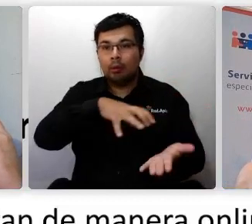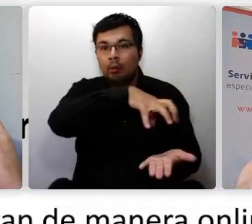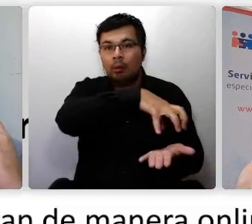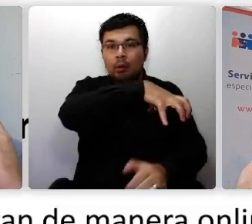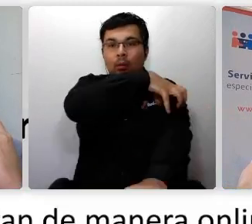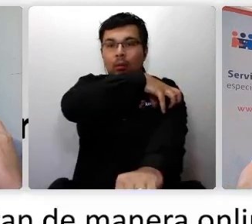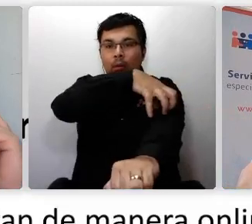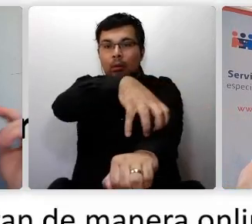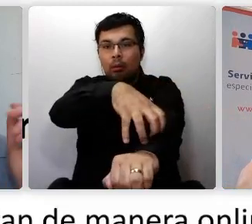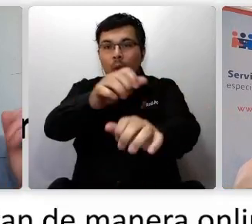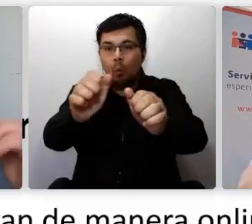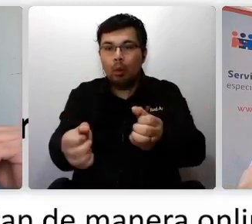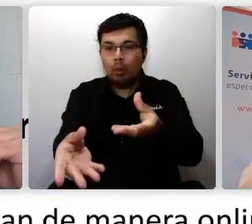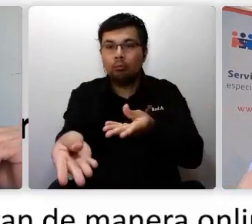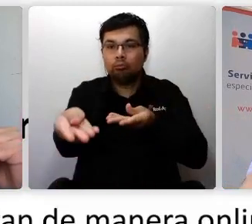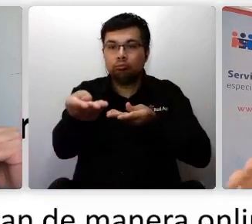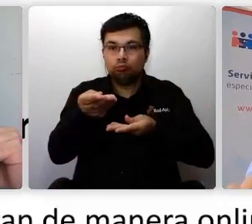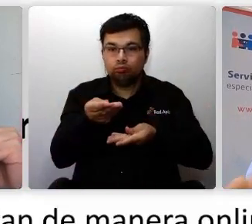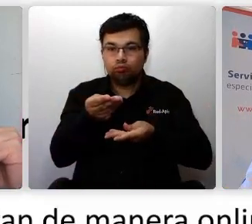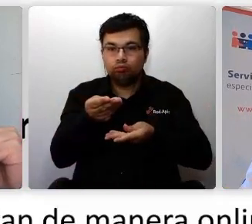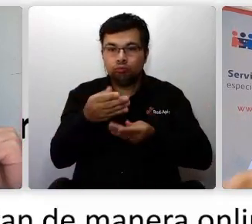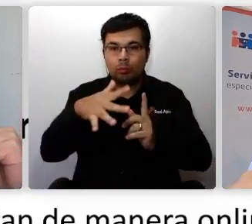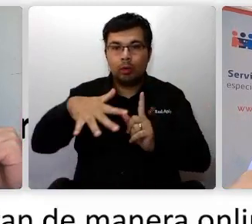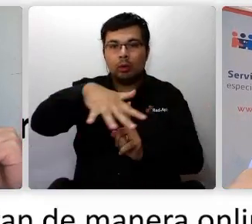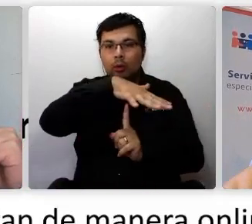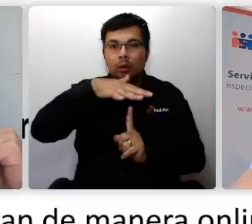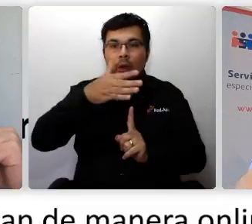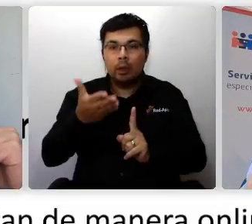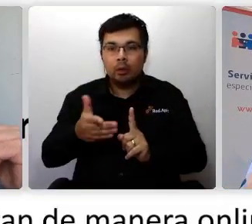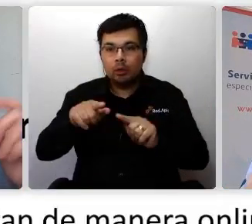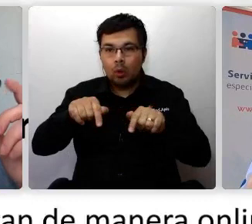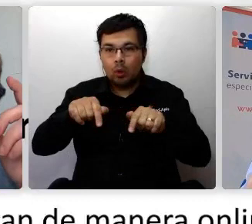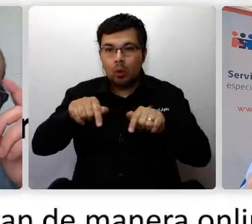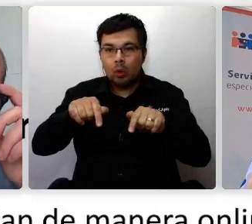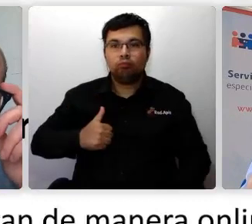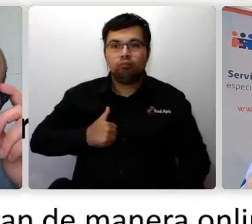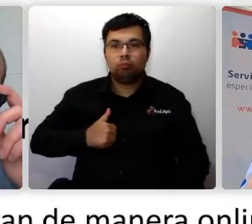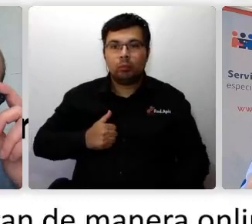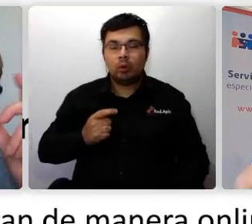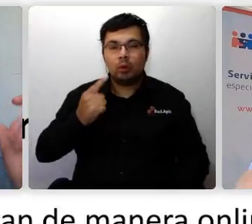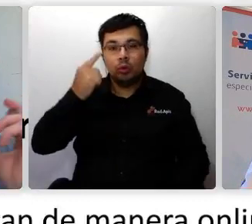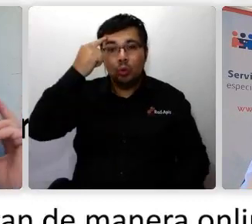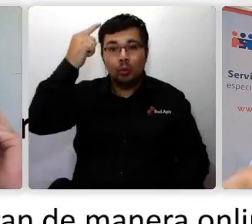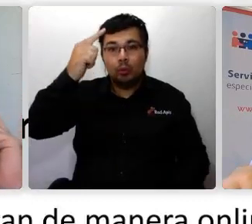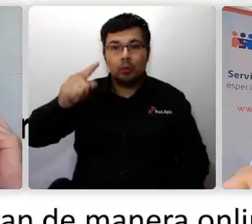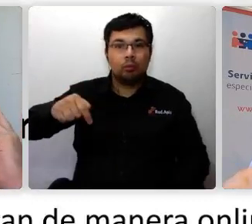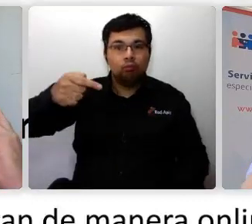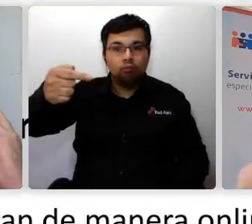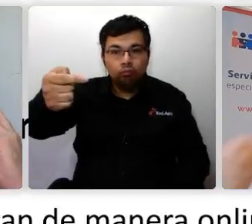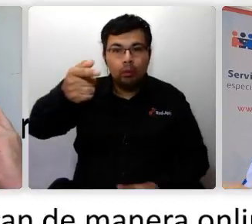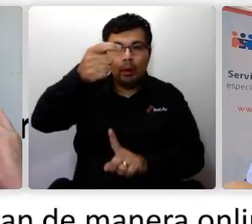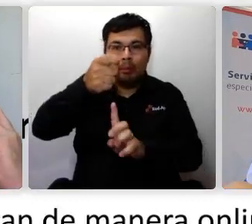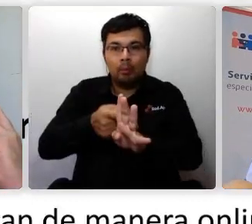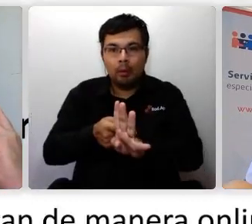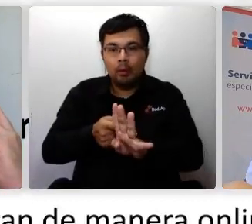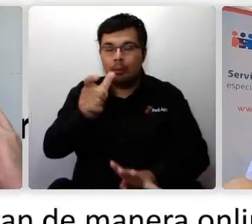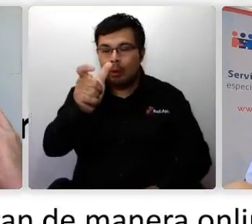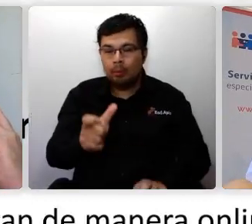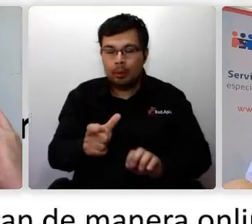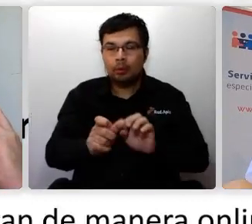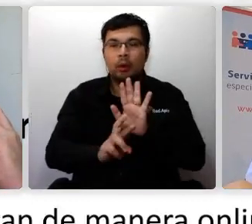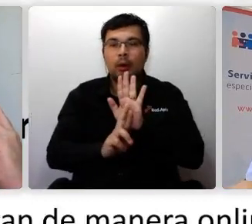pueden recibir casos. Entonces, eso lo estamos recién implementando, yo creo que va a estar en los próximos meses implementado para que los delegados presidenciales puedan